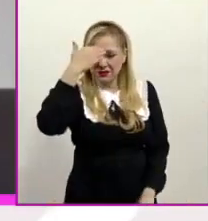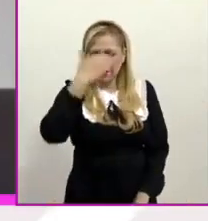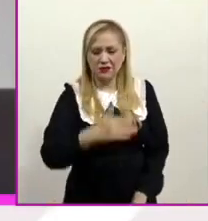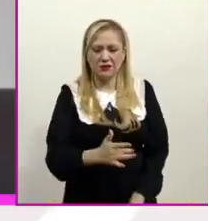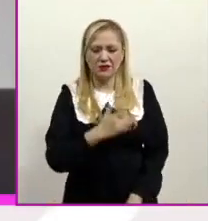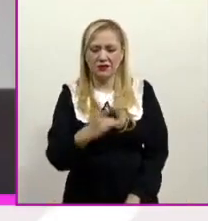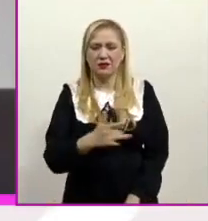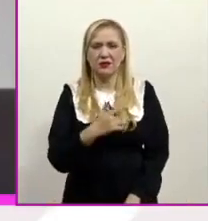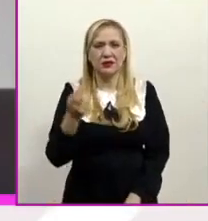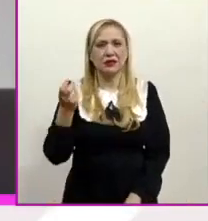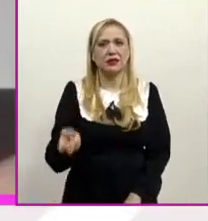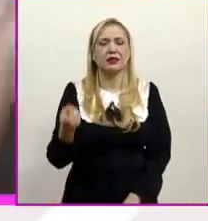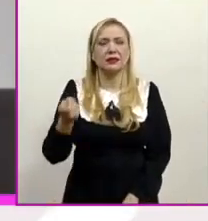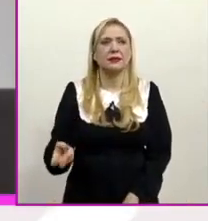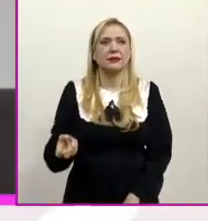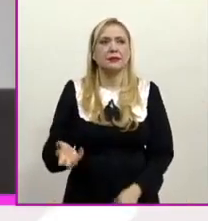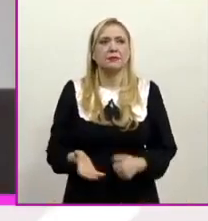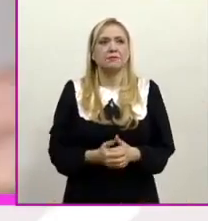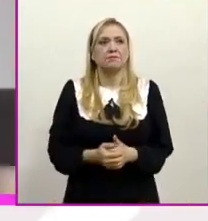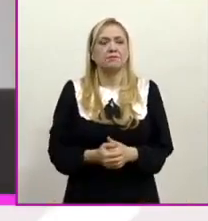este proyecto,